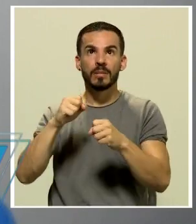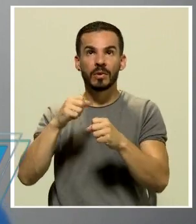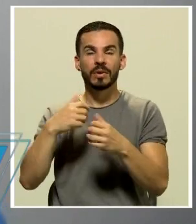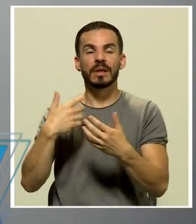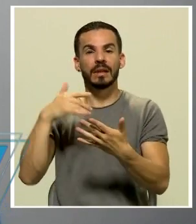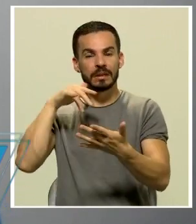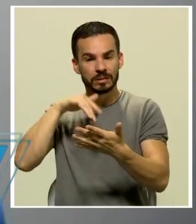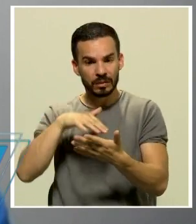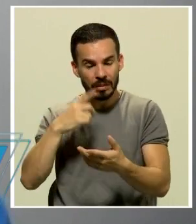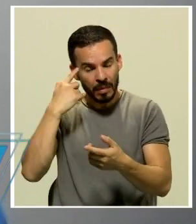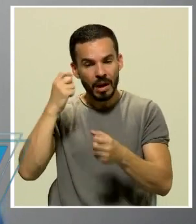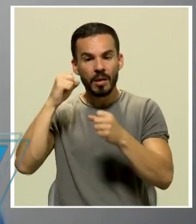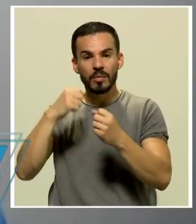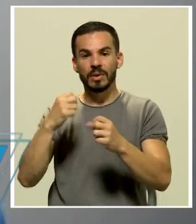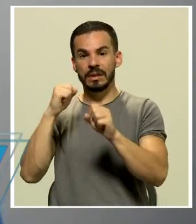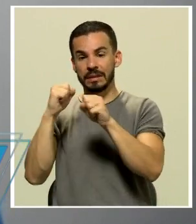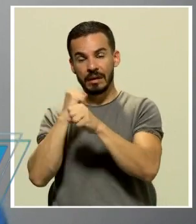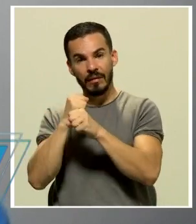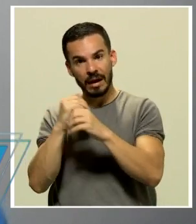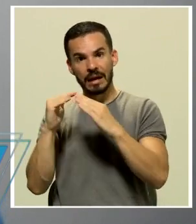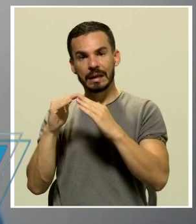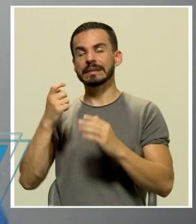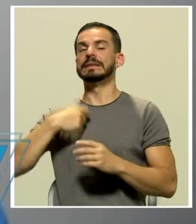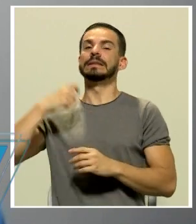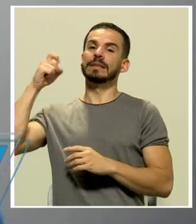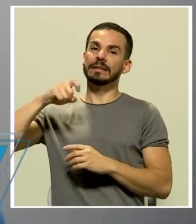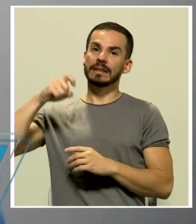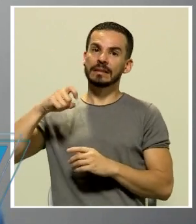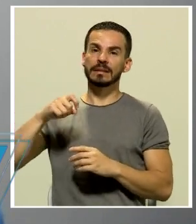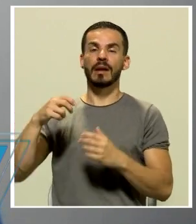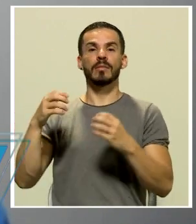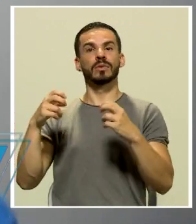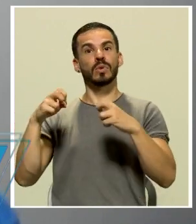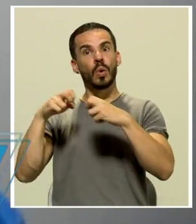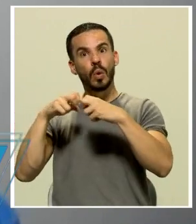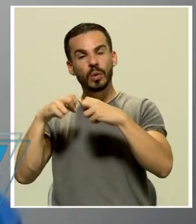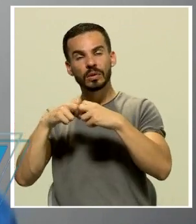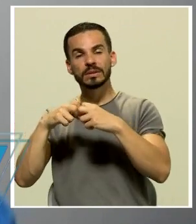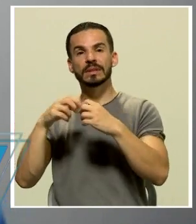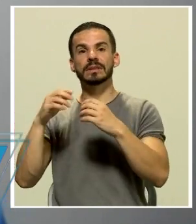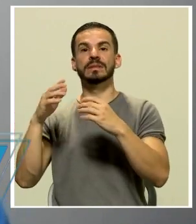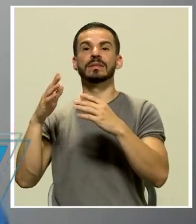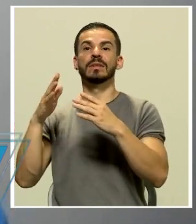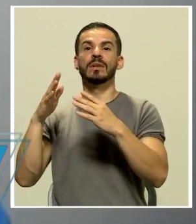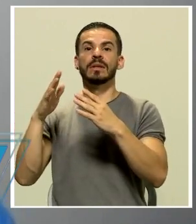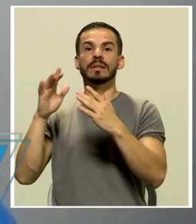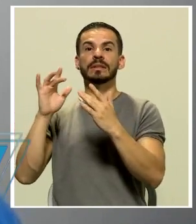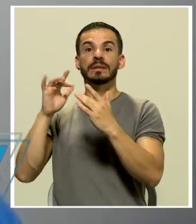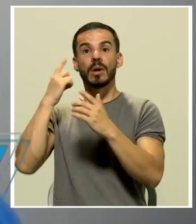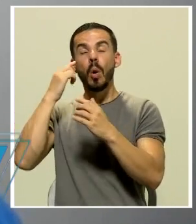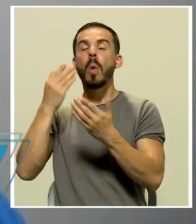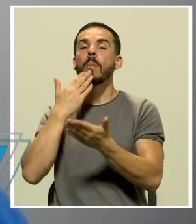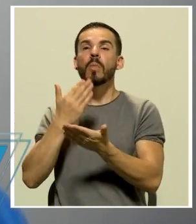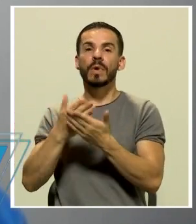poder estudiar, para poder teletrabajar, necesitamos conexiones simétricas, o por lo menos con una buena velocidad de subida.